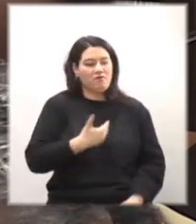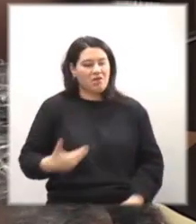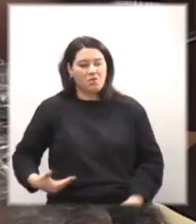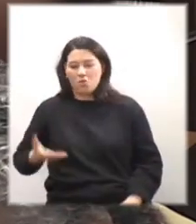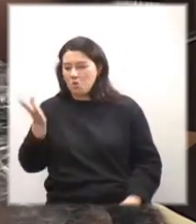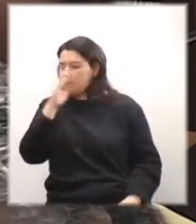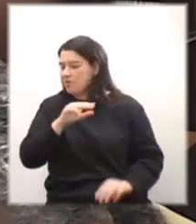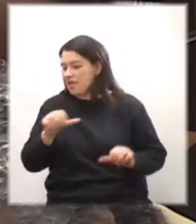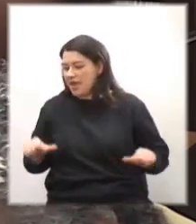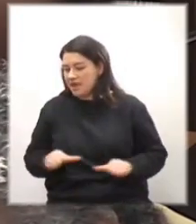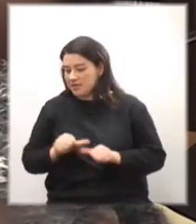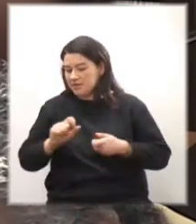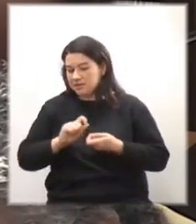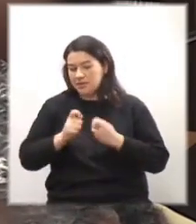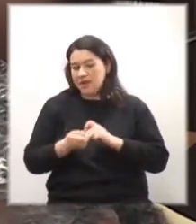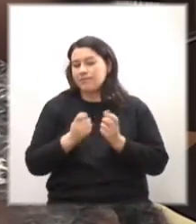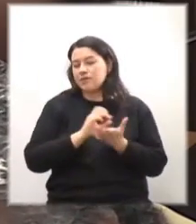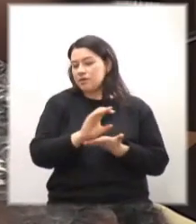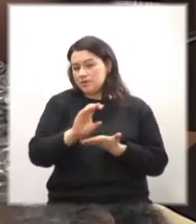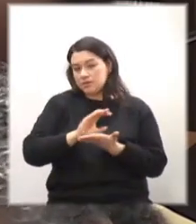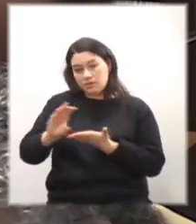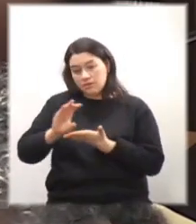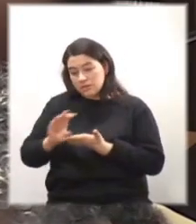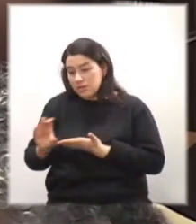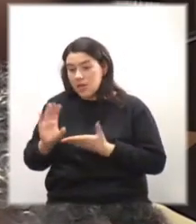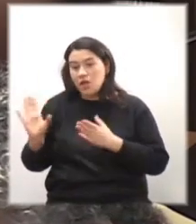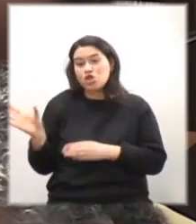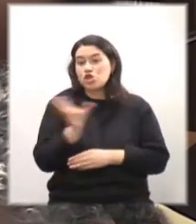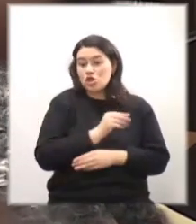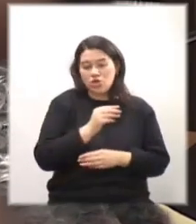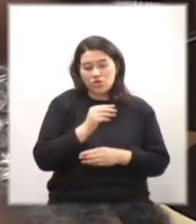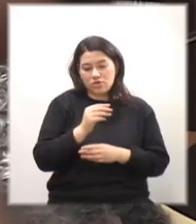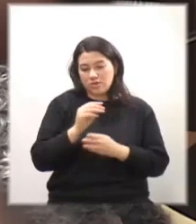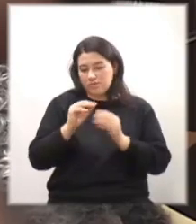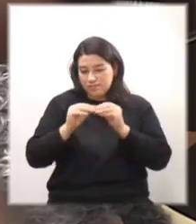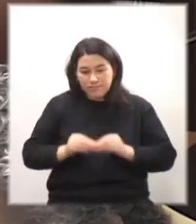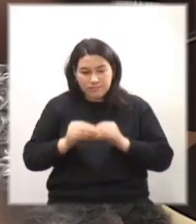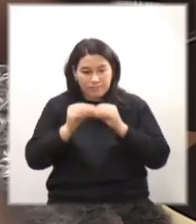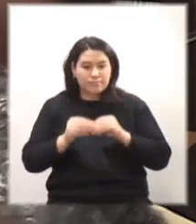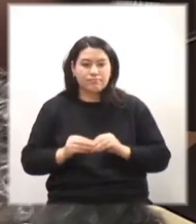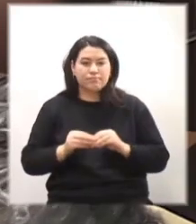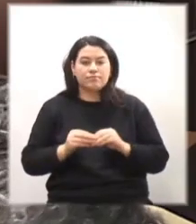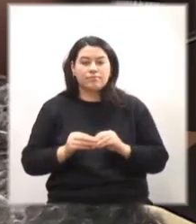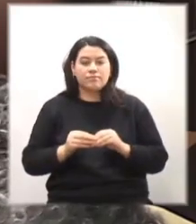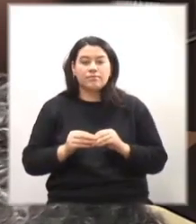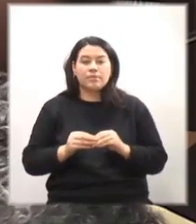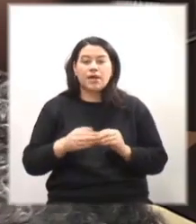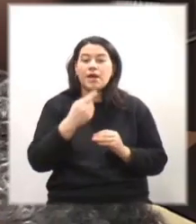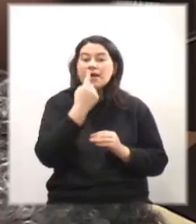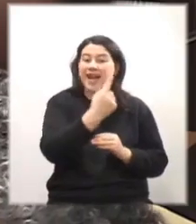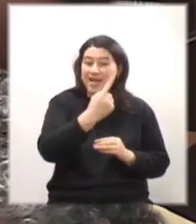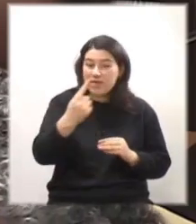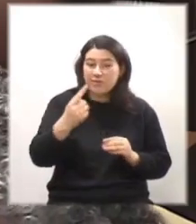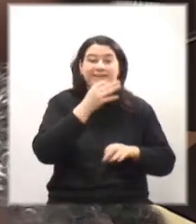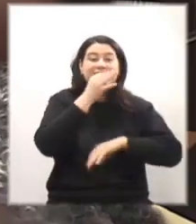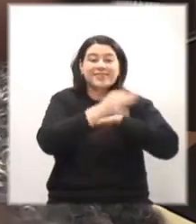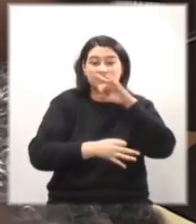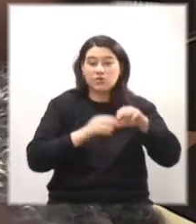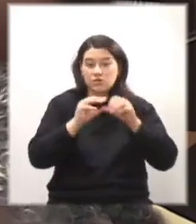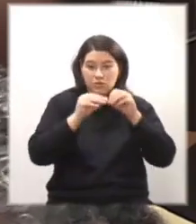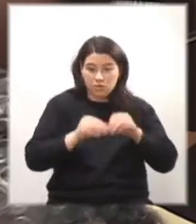podría hacer las reasignaciones que hizo en todas las instancias presupuestales. En cada rendición de cuenta